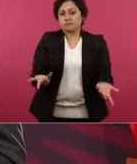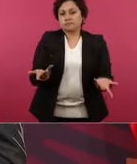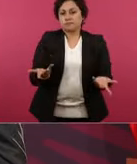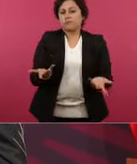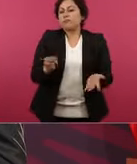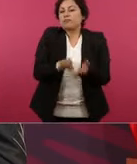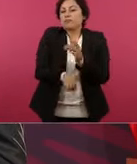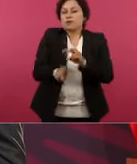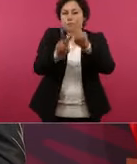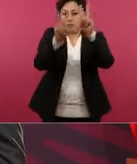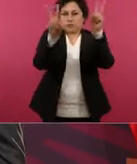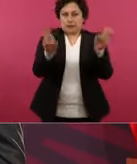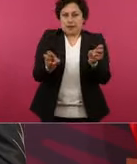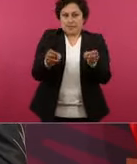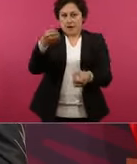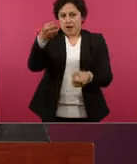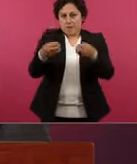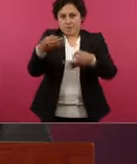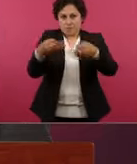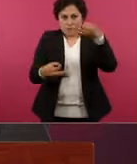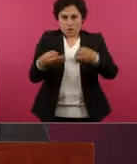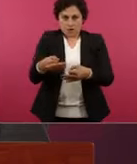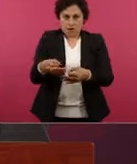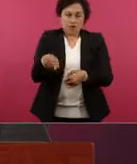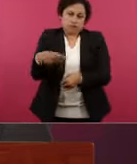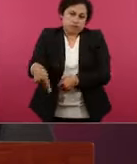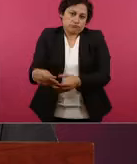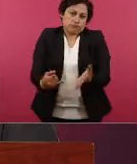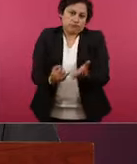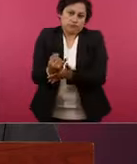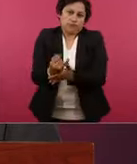se tratara del presupuesto del Poder Ejecutivo, sí.